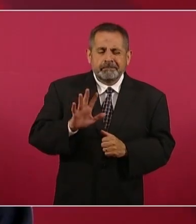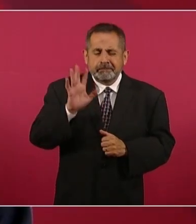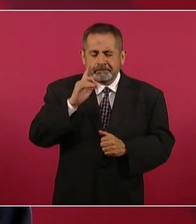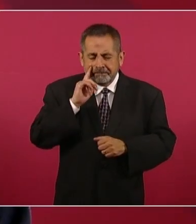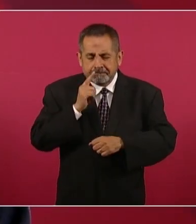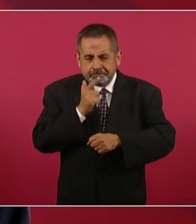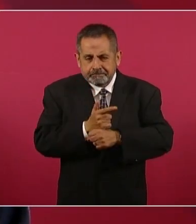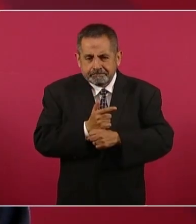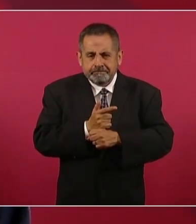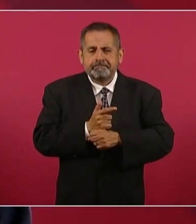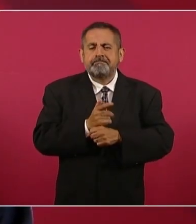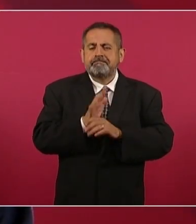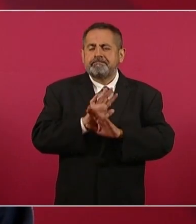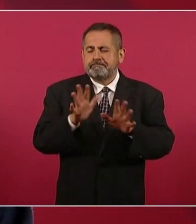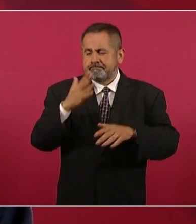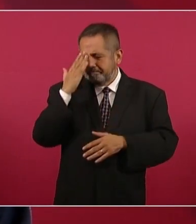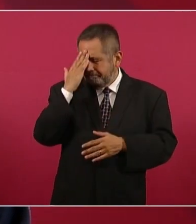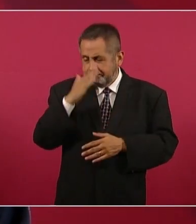ya